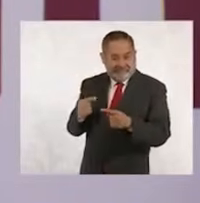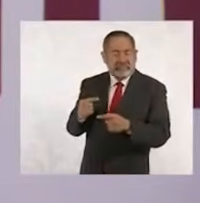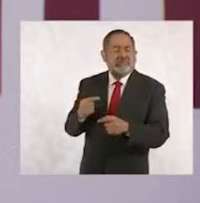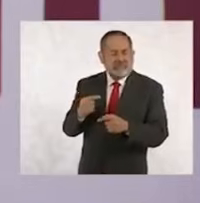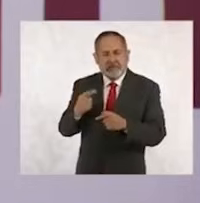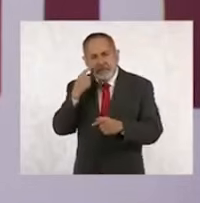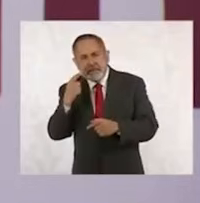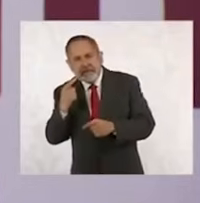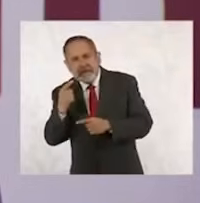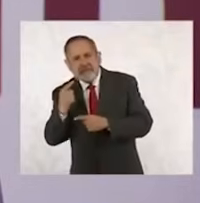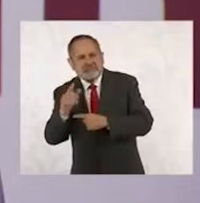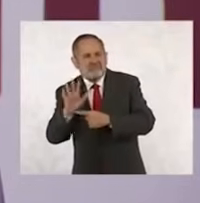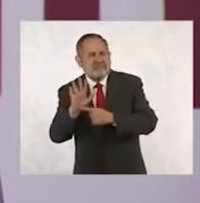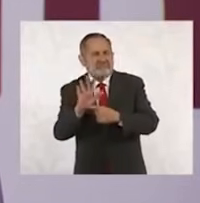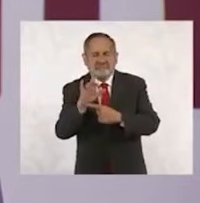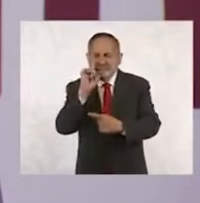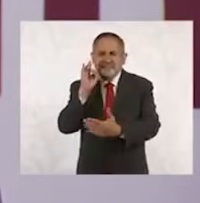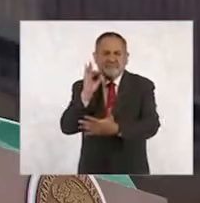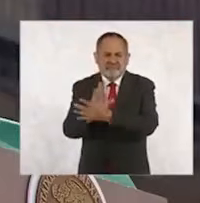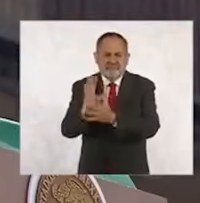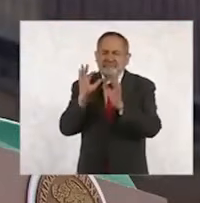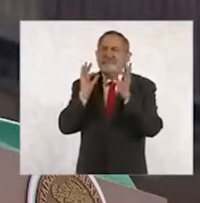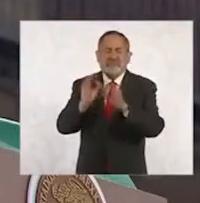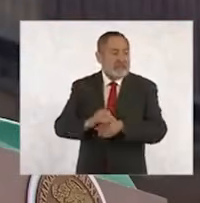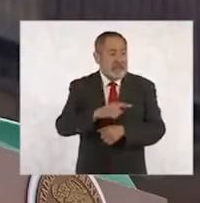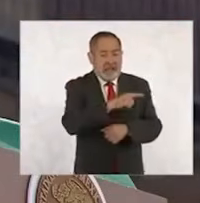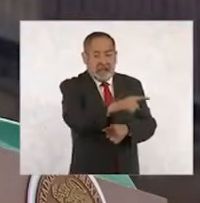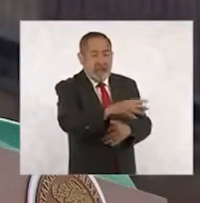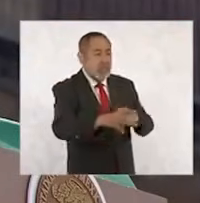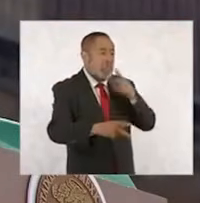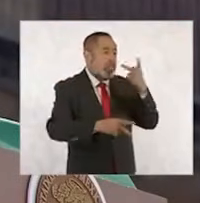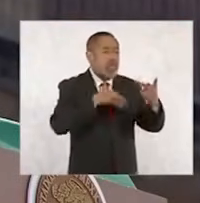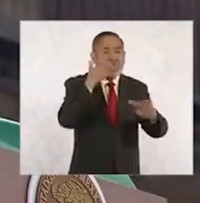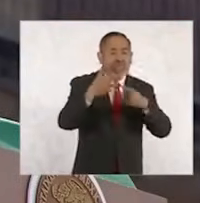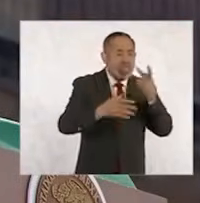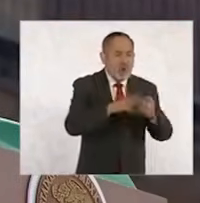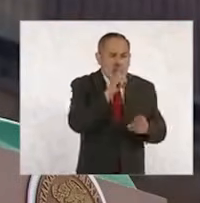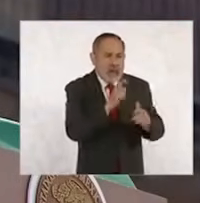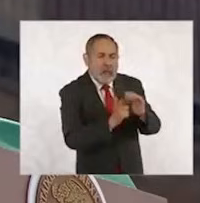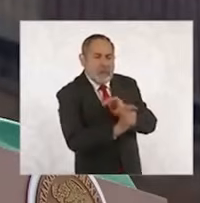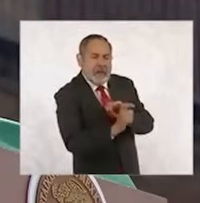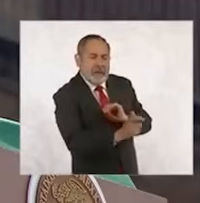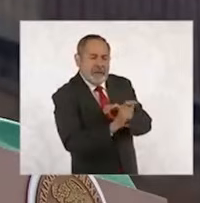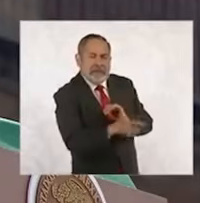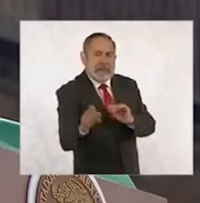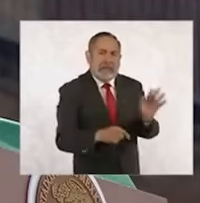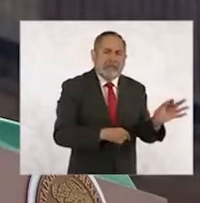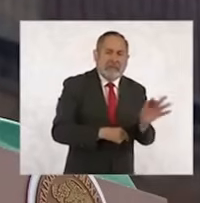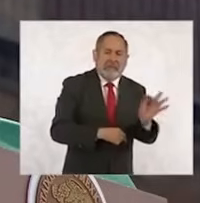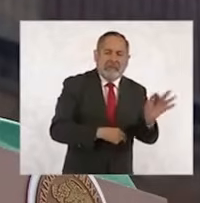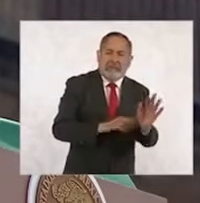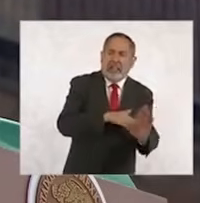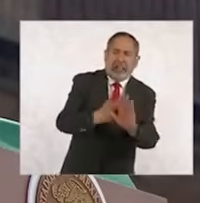repartición de esas candidaturas. Y quién va a estar al frente del partido, quién va a estar al frente de tal estado, etcétera. Ahora le va a tocar